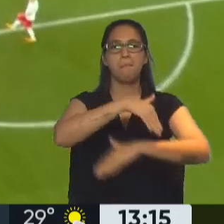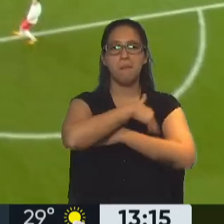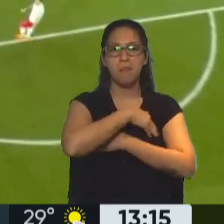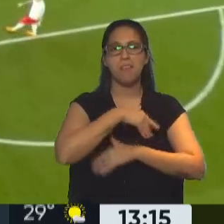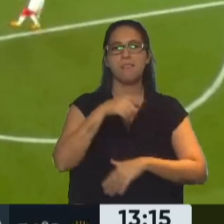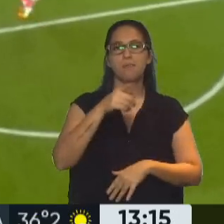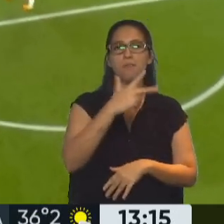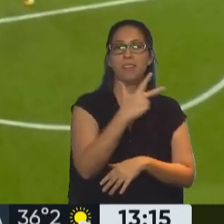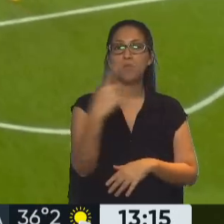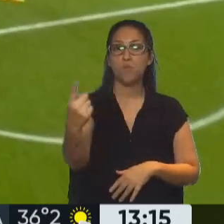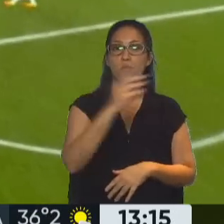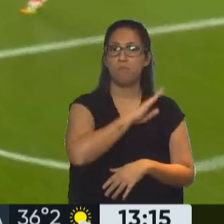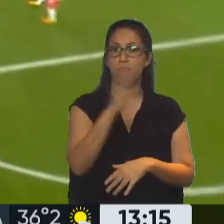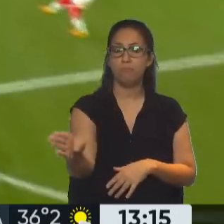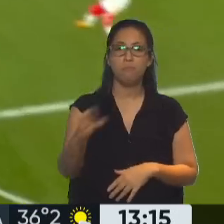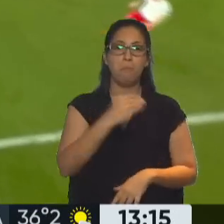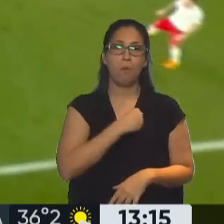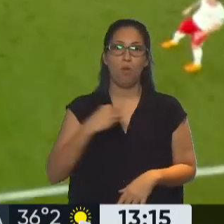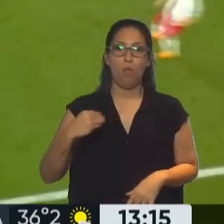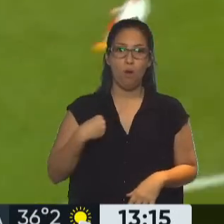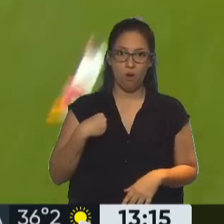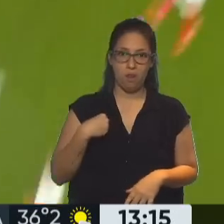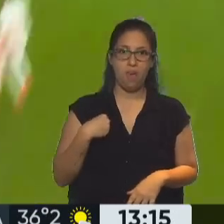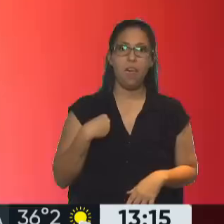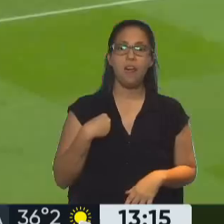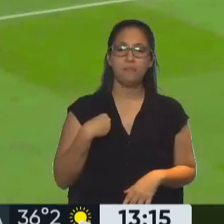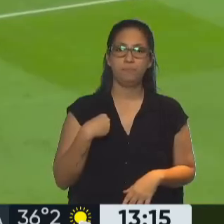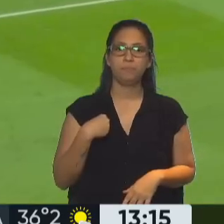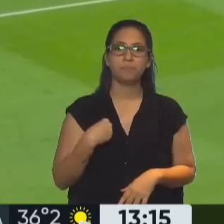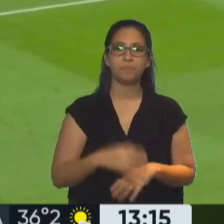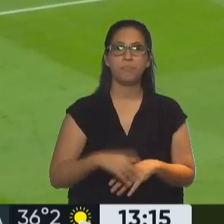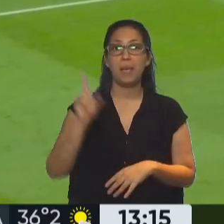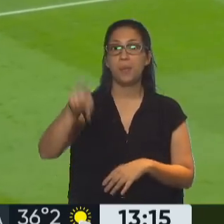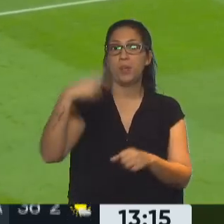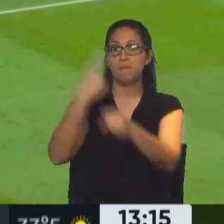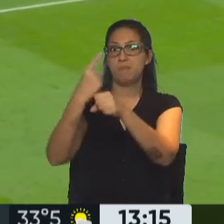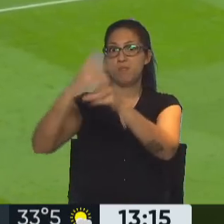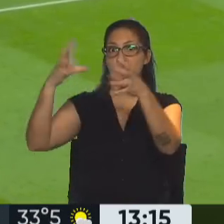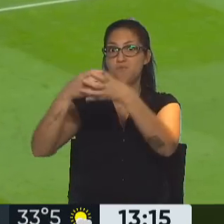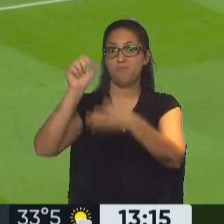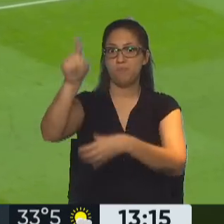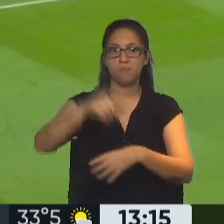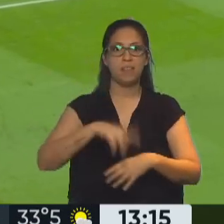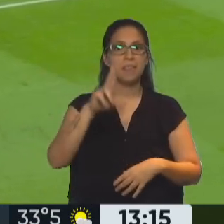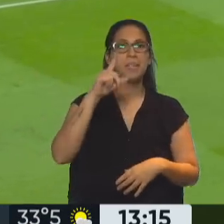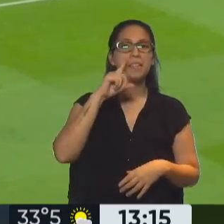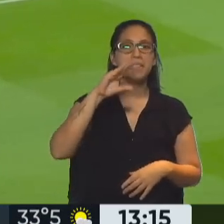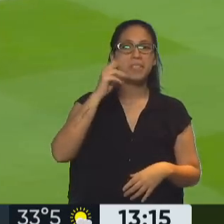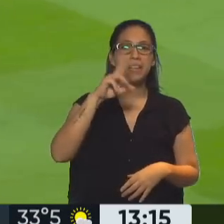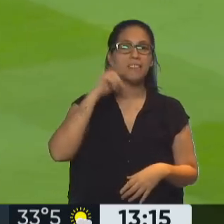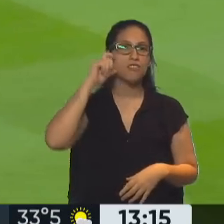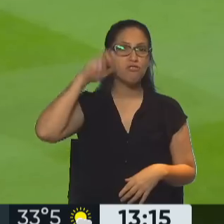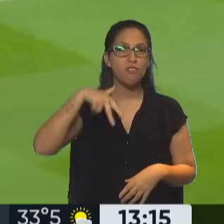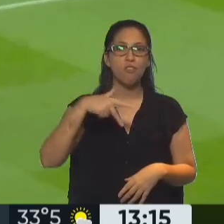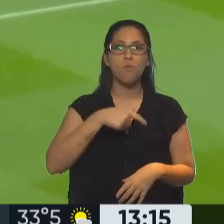fue victoria 3-1 sobre Polonia, que lo dejó primera en el grupo. La de Richarlison, esta es linda